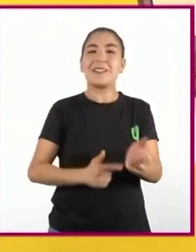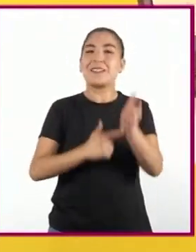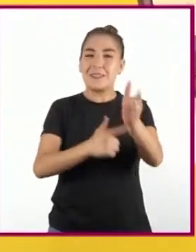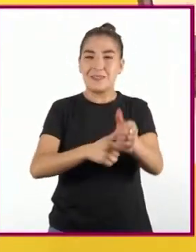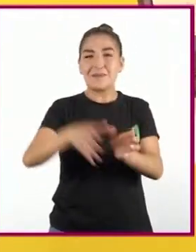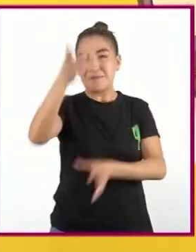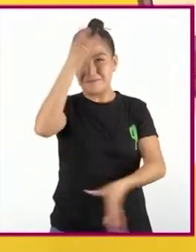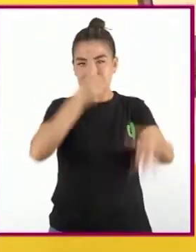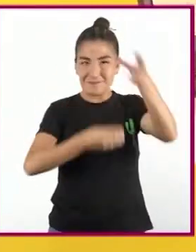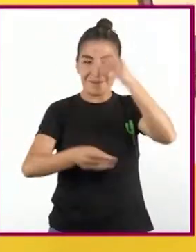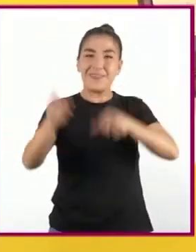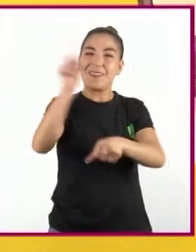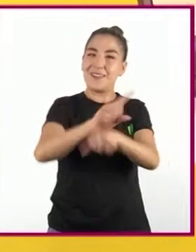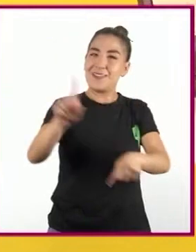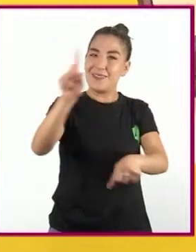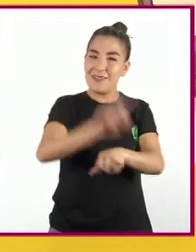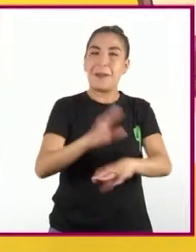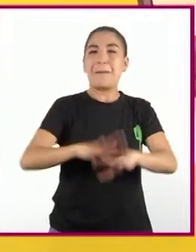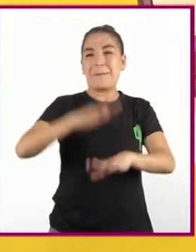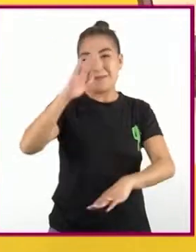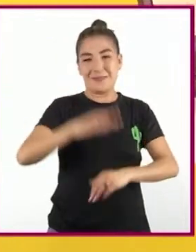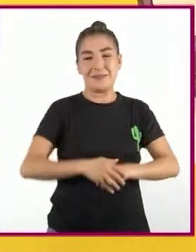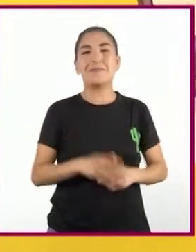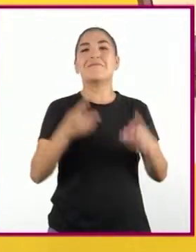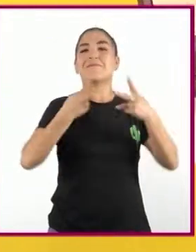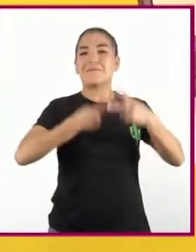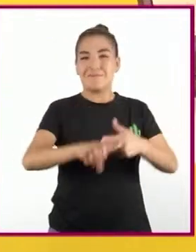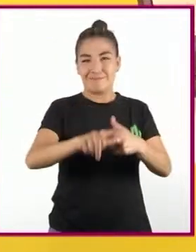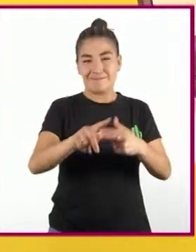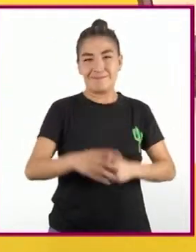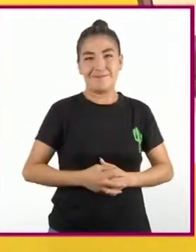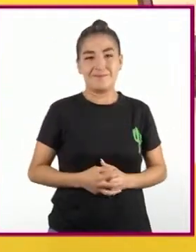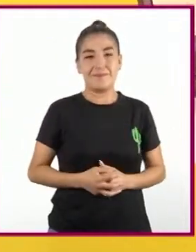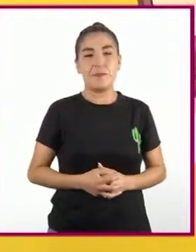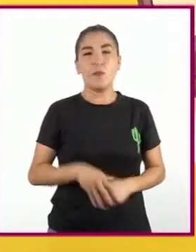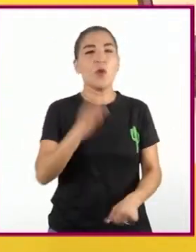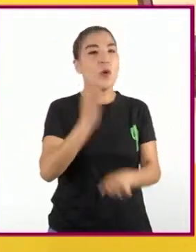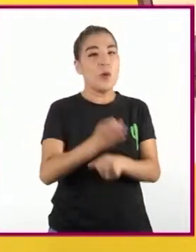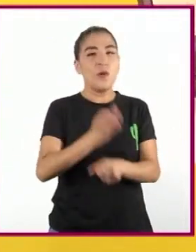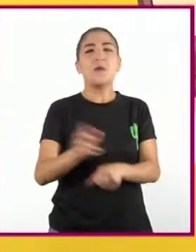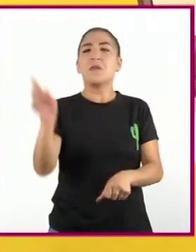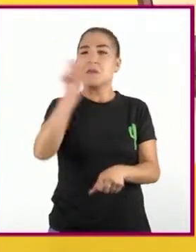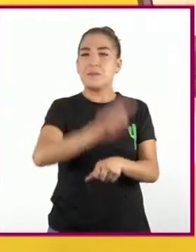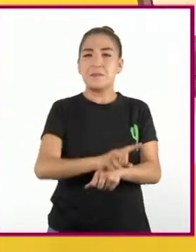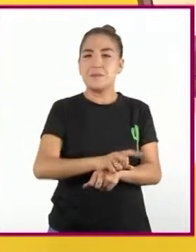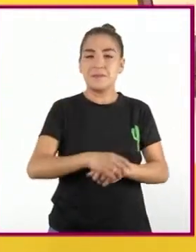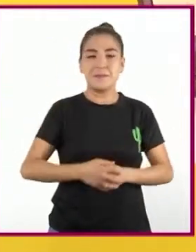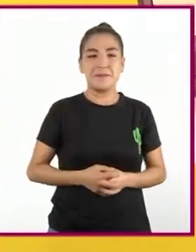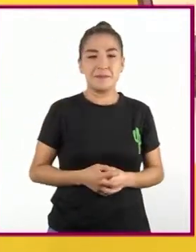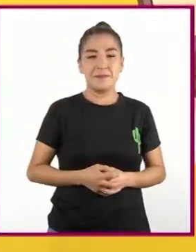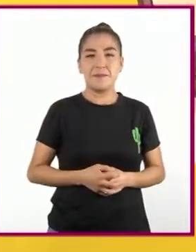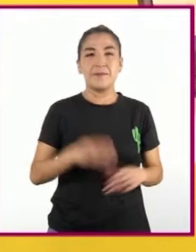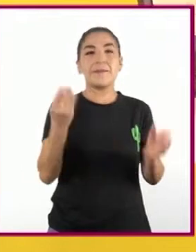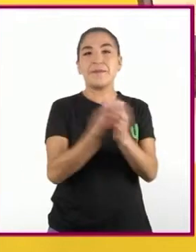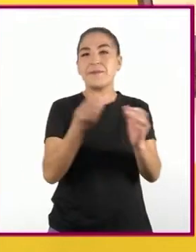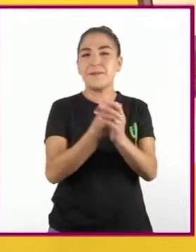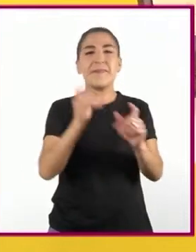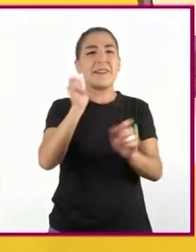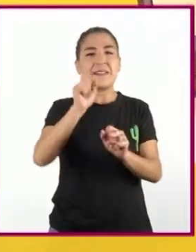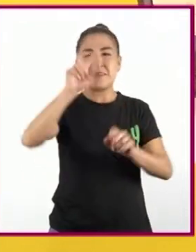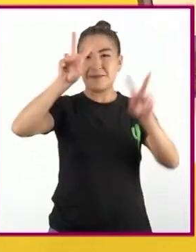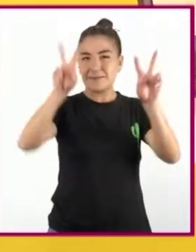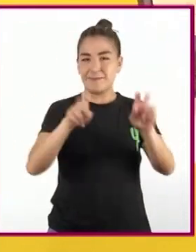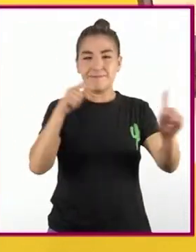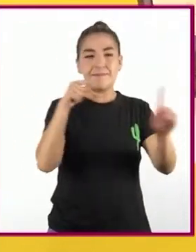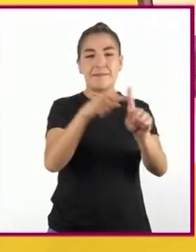aprender algo nuevo cada día. Empecemos. El día de hoy, la sesión se centrará en el tema de